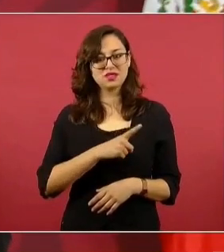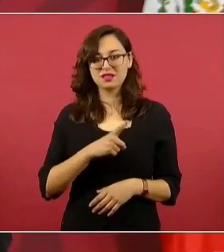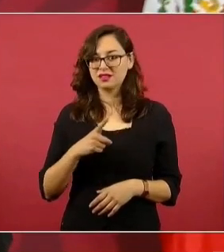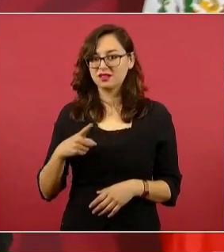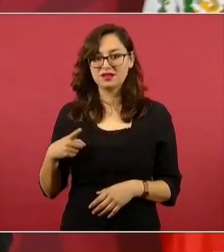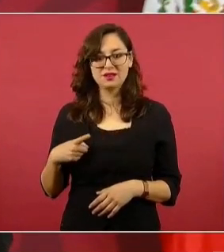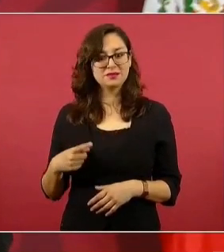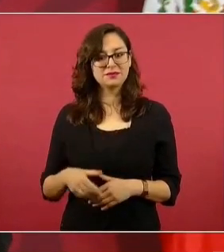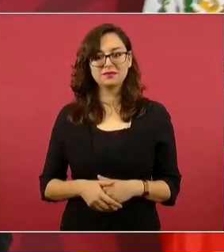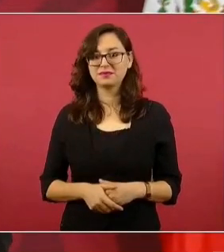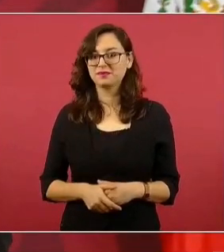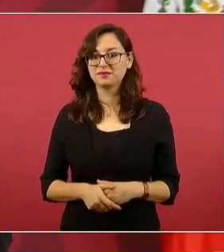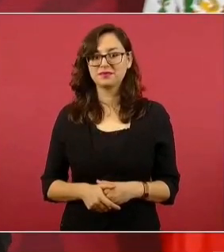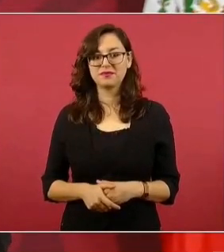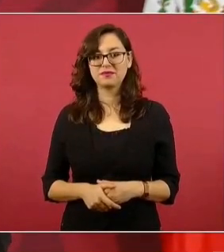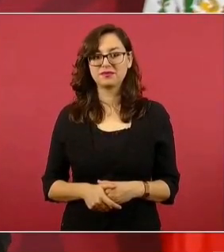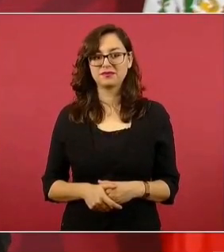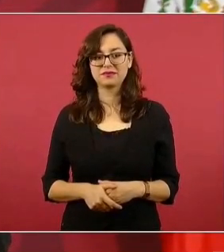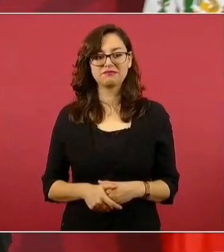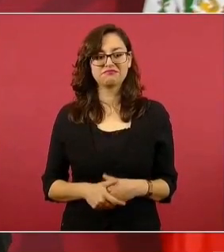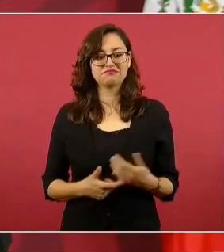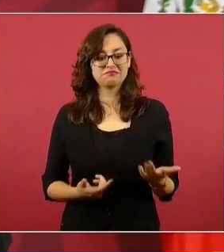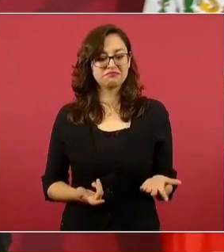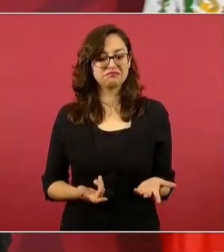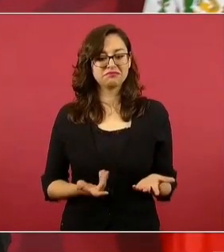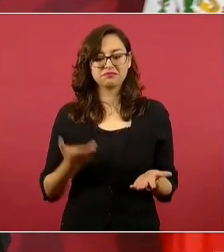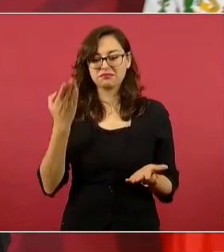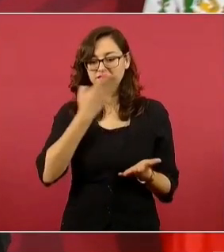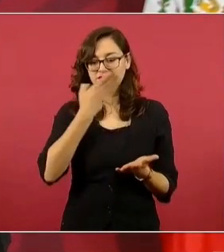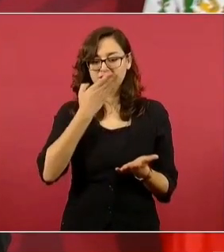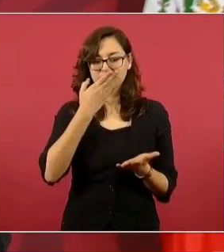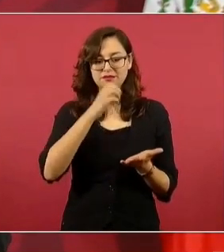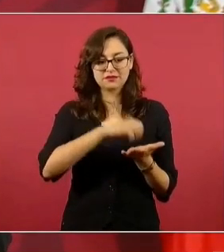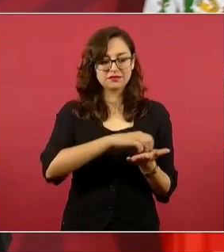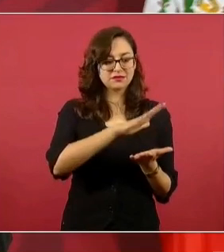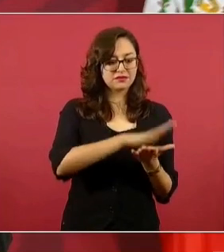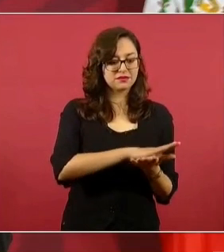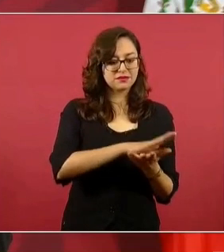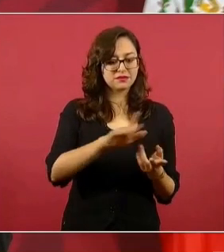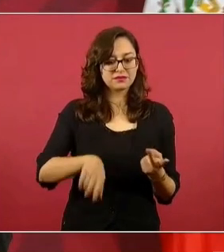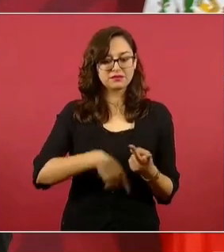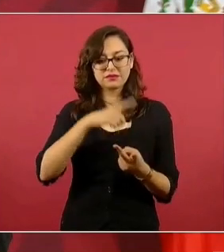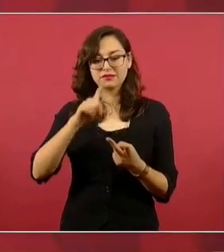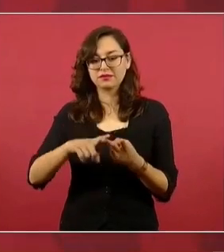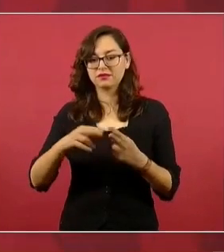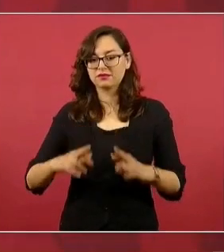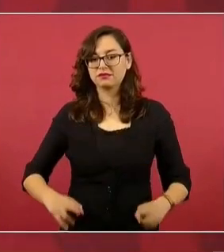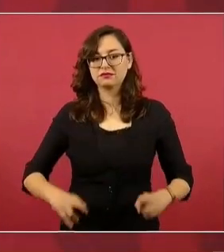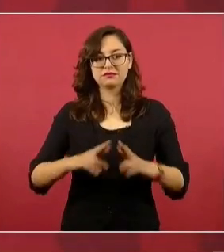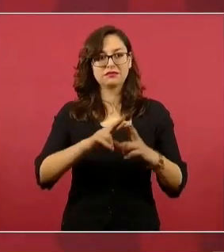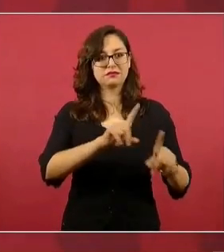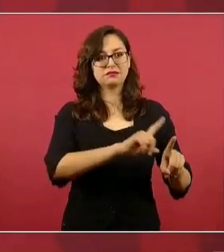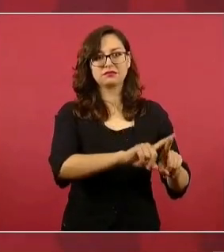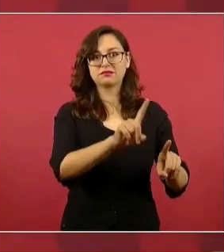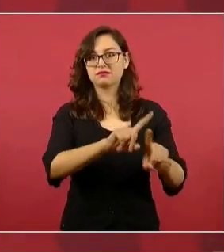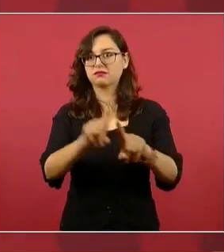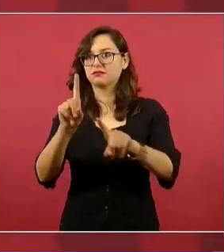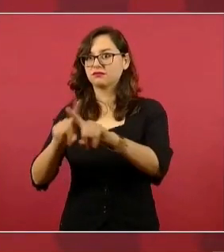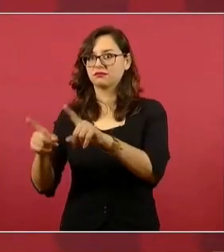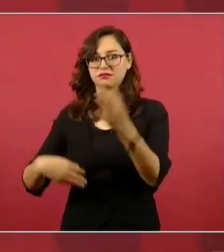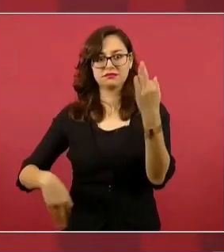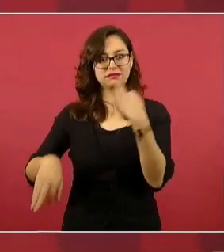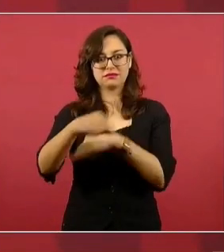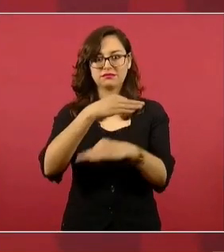Eso está en la Biblia, está en el fundamento de todas las religiones.